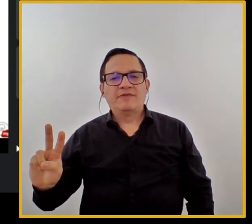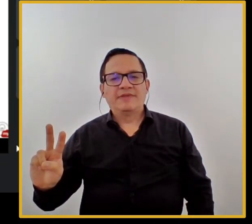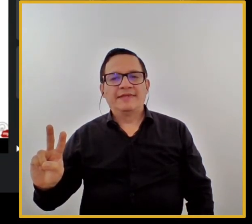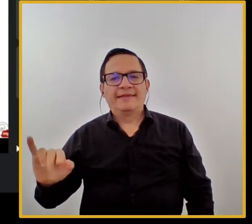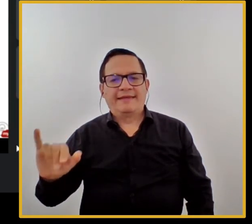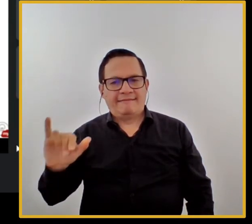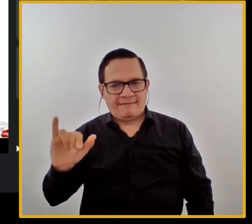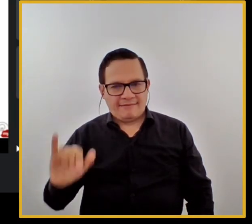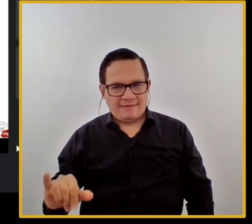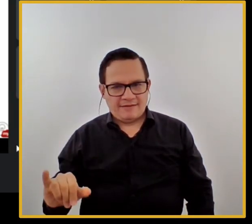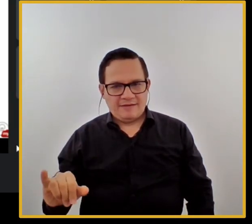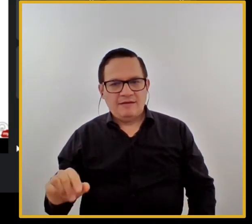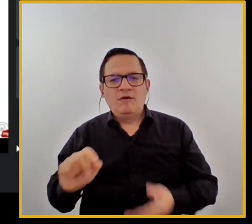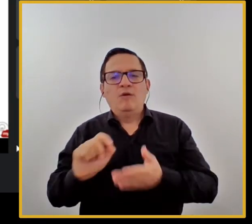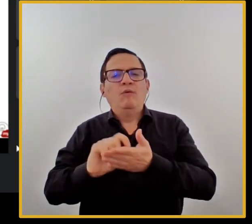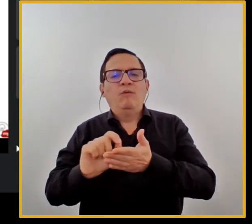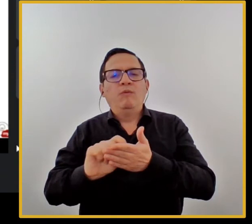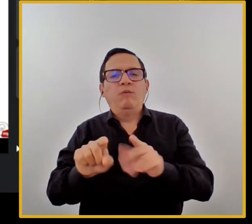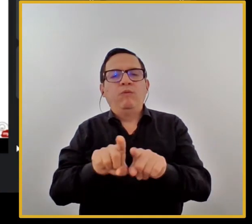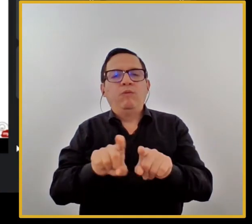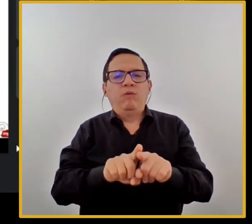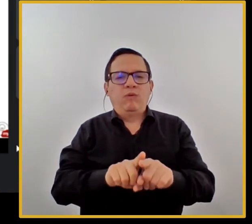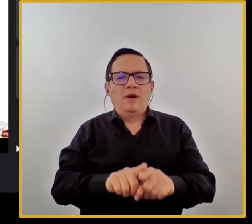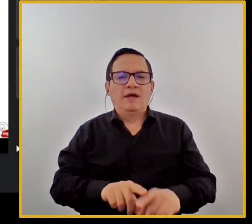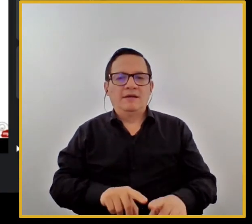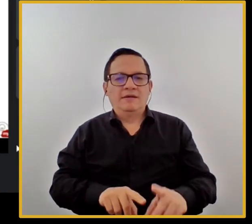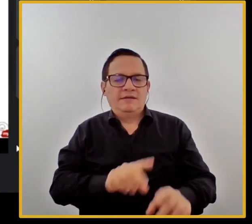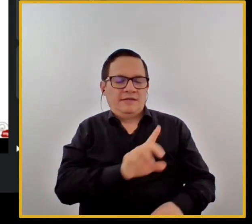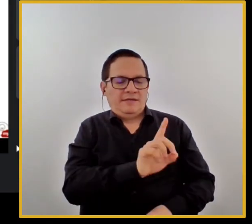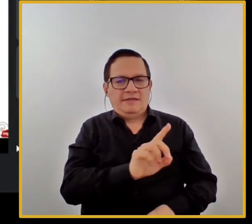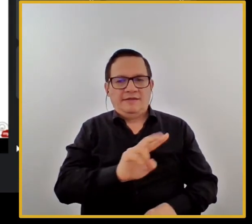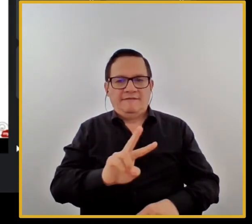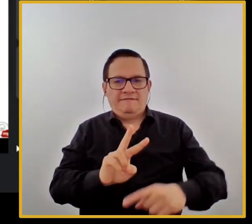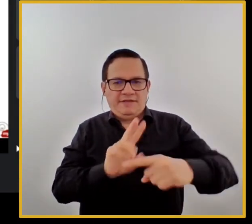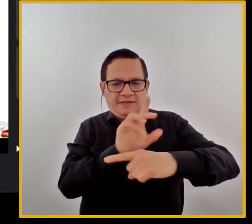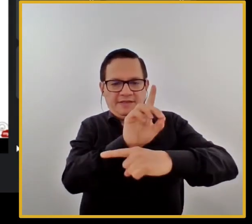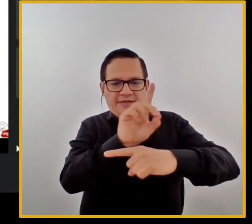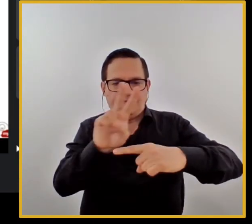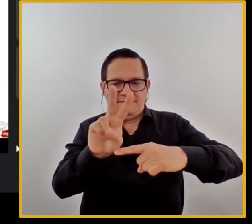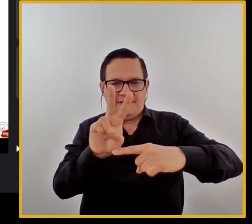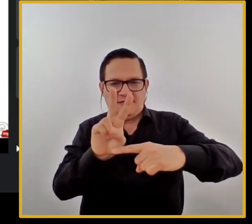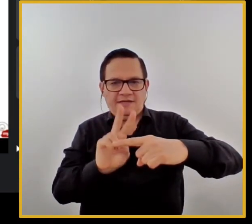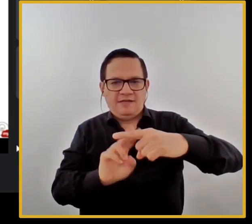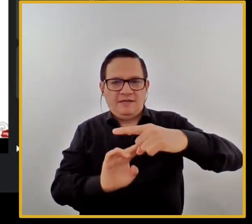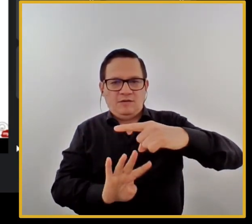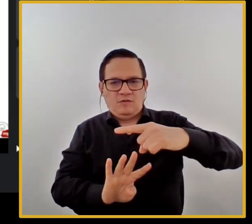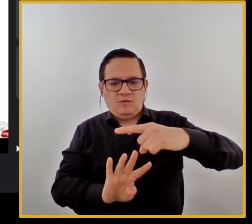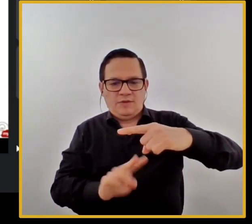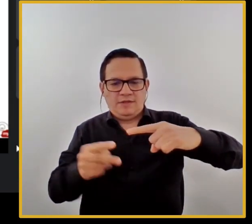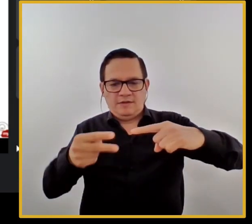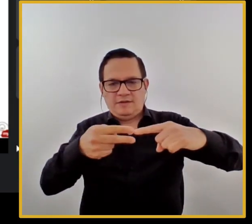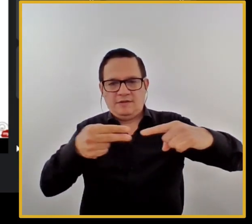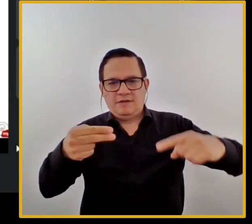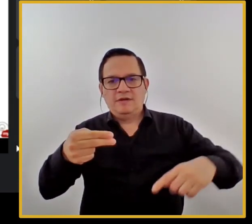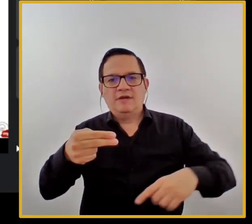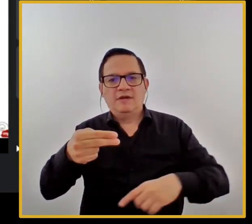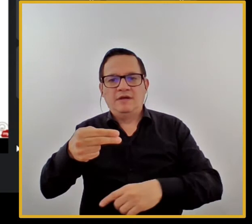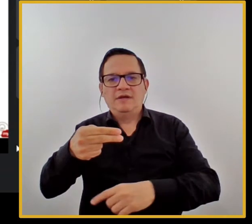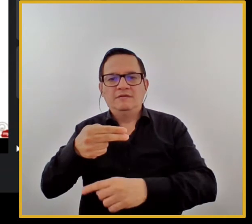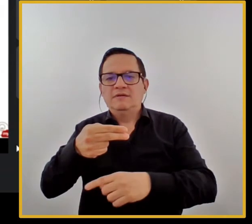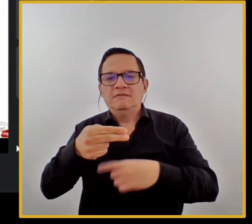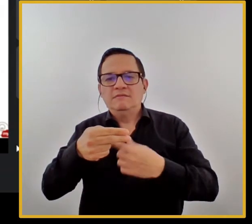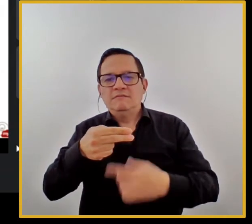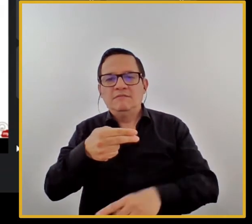Que esto lo puedo escribir, sería dB sobre 4 igual a U por dB,